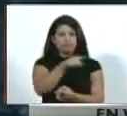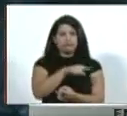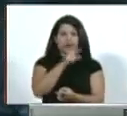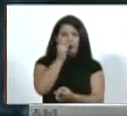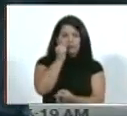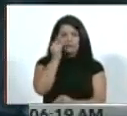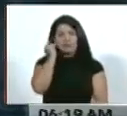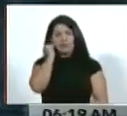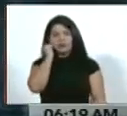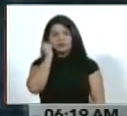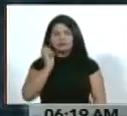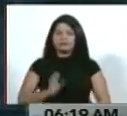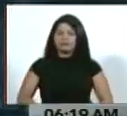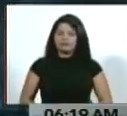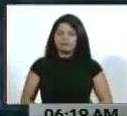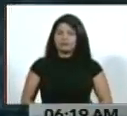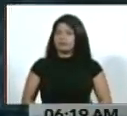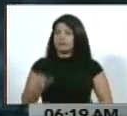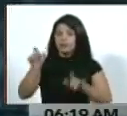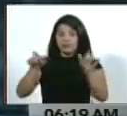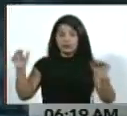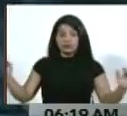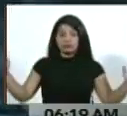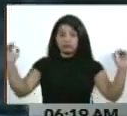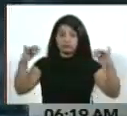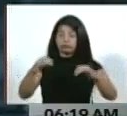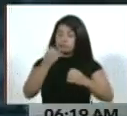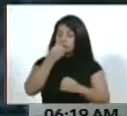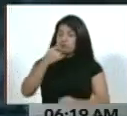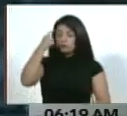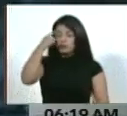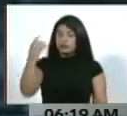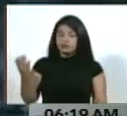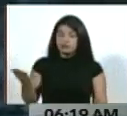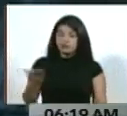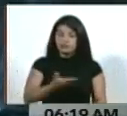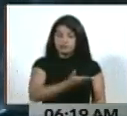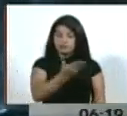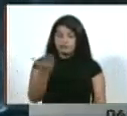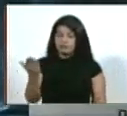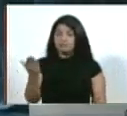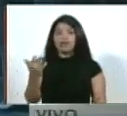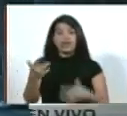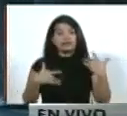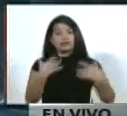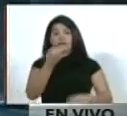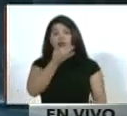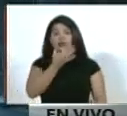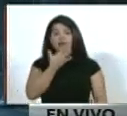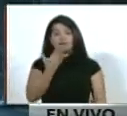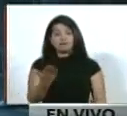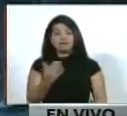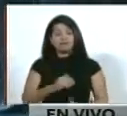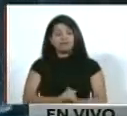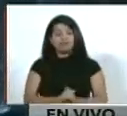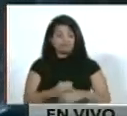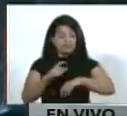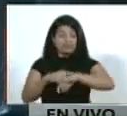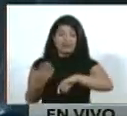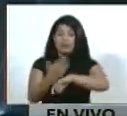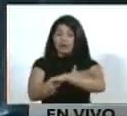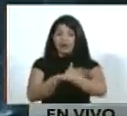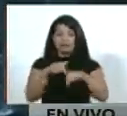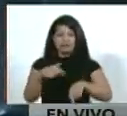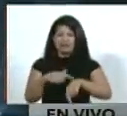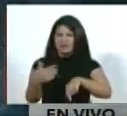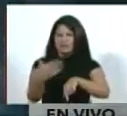Saludar a todos los asistentes a este bonito acto, bien temprano, por la